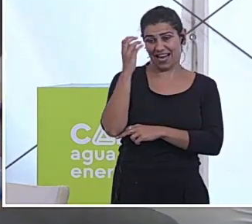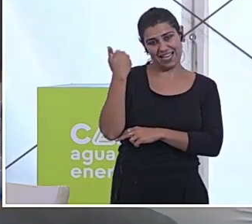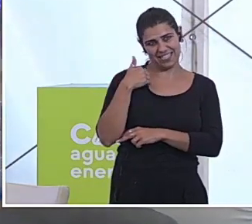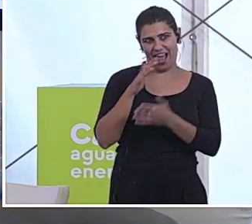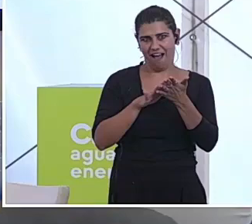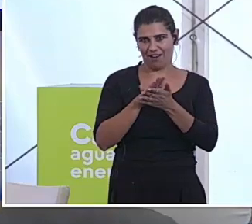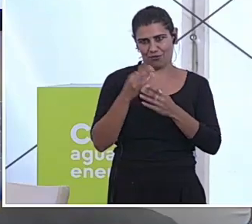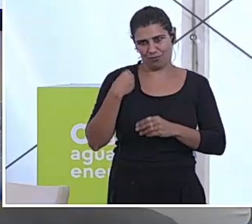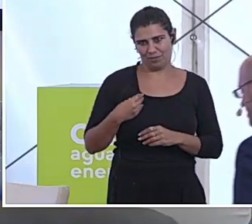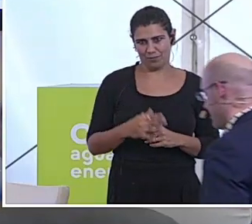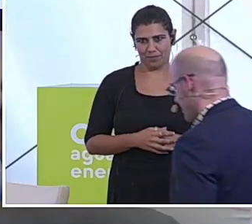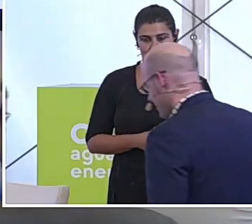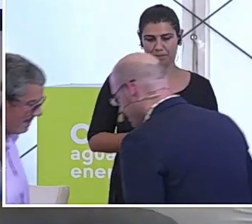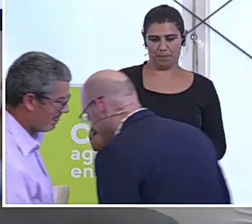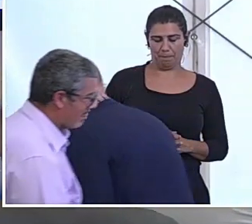Gracias.